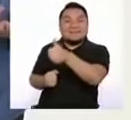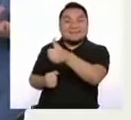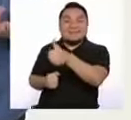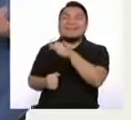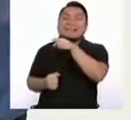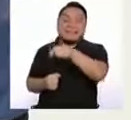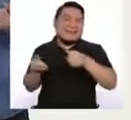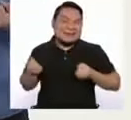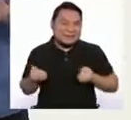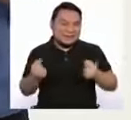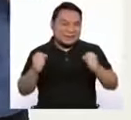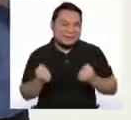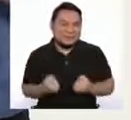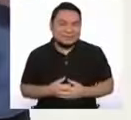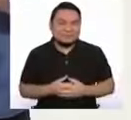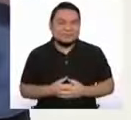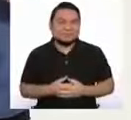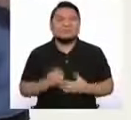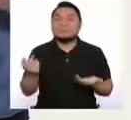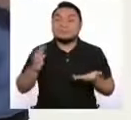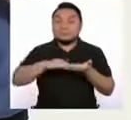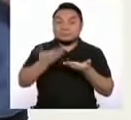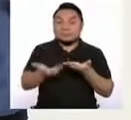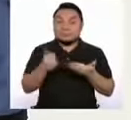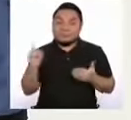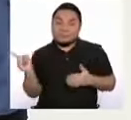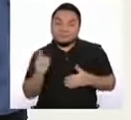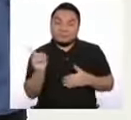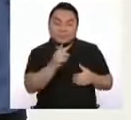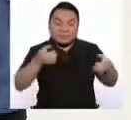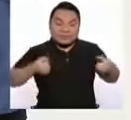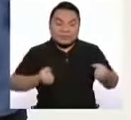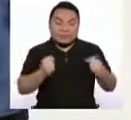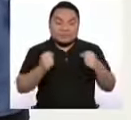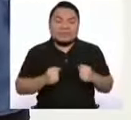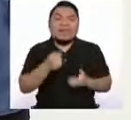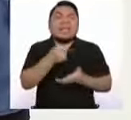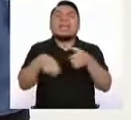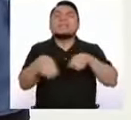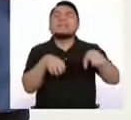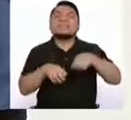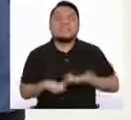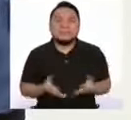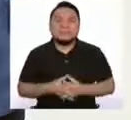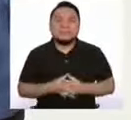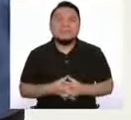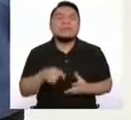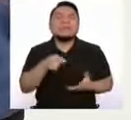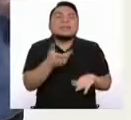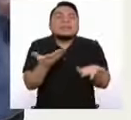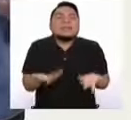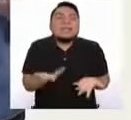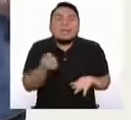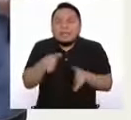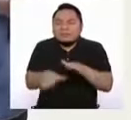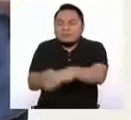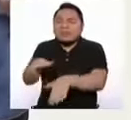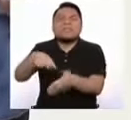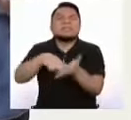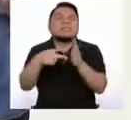el columpio! Después de ir al lugar donde estaba el columpio, ¿qué hicieron? ¿Qué significaban las